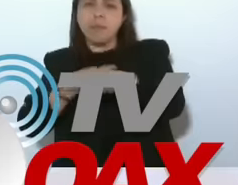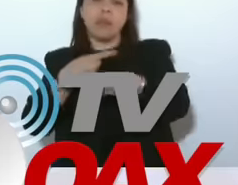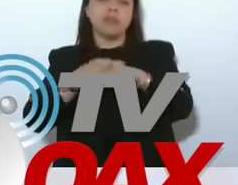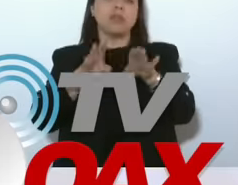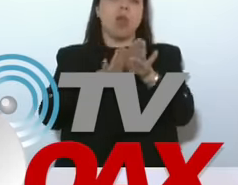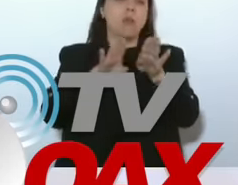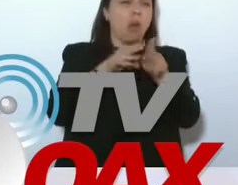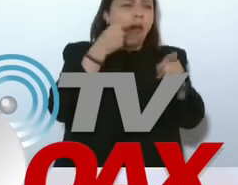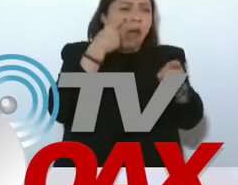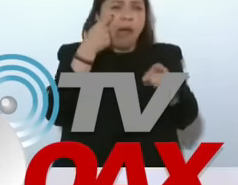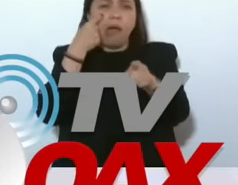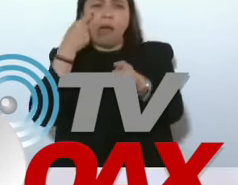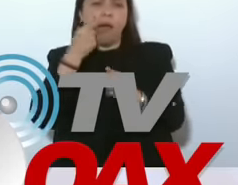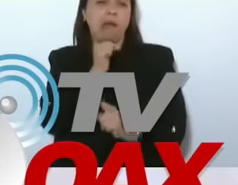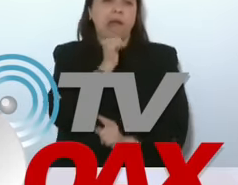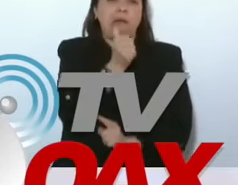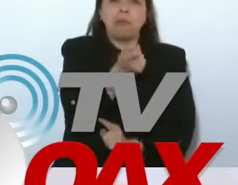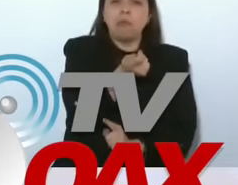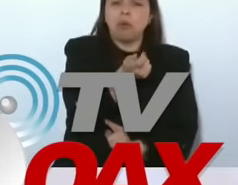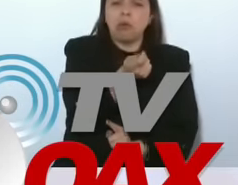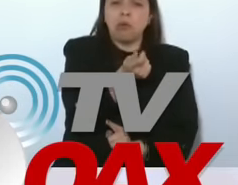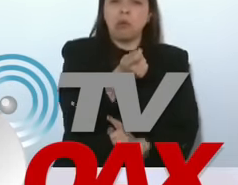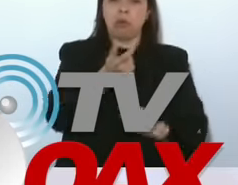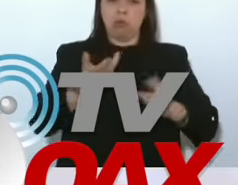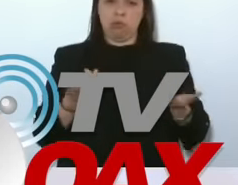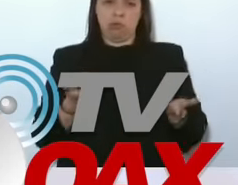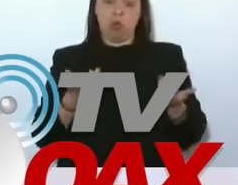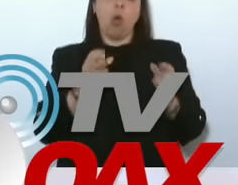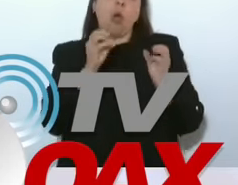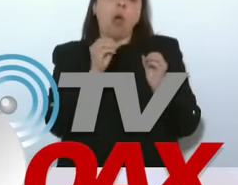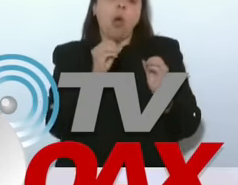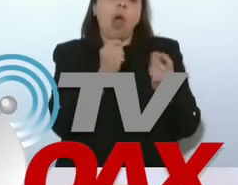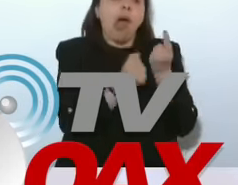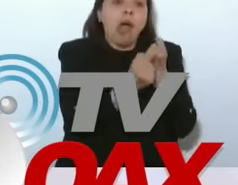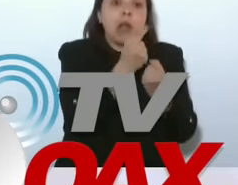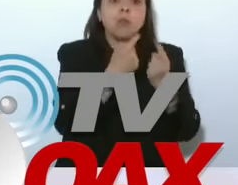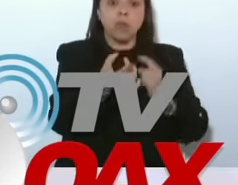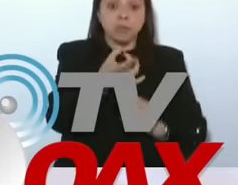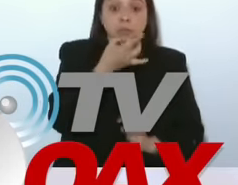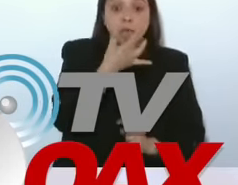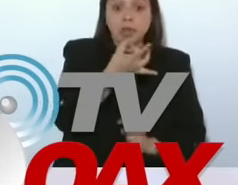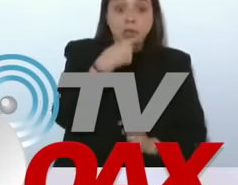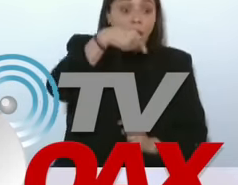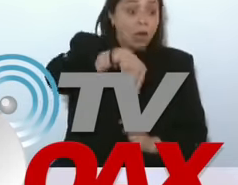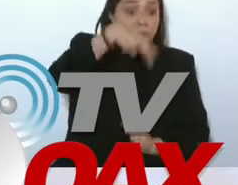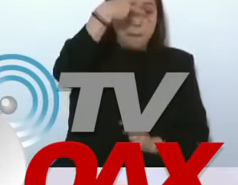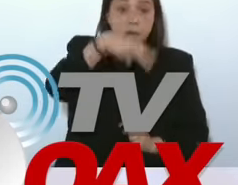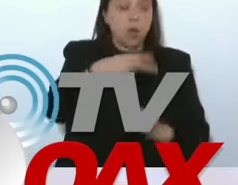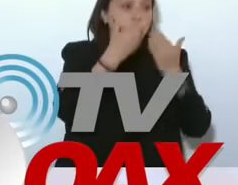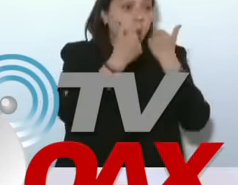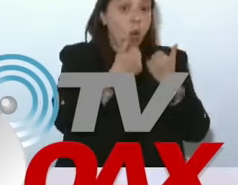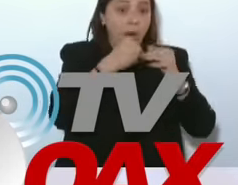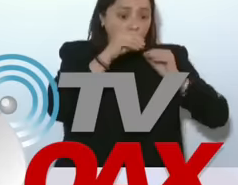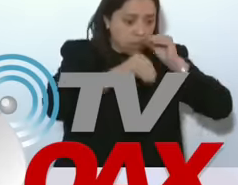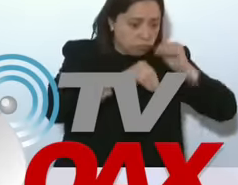que incluso no se fabrican en laboratorios de México, pero